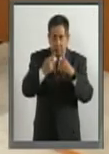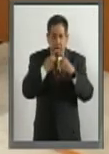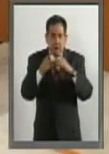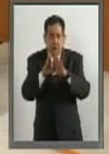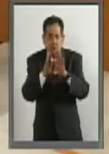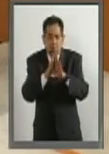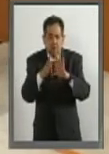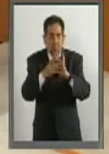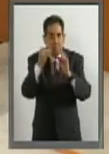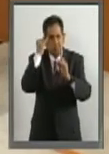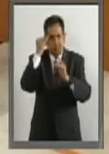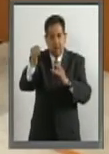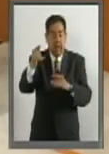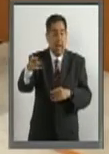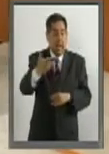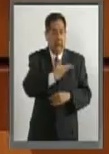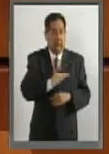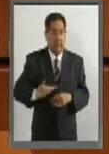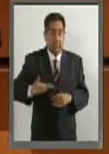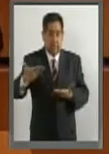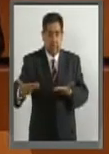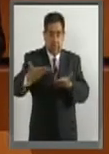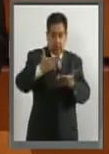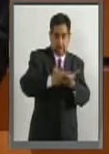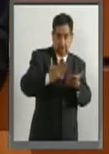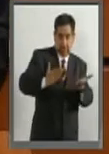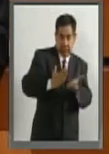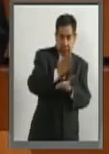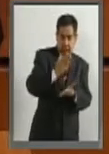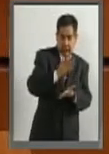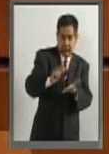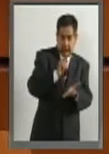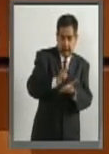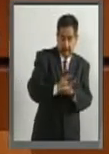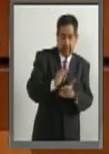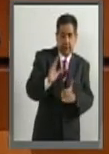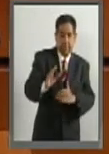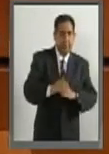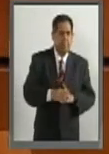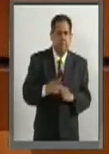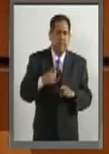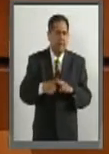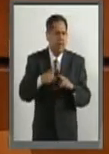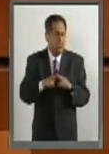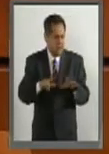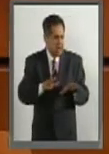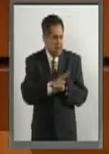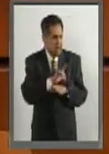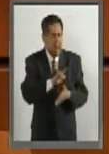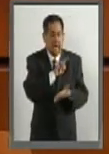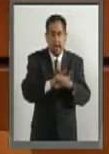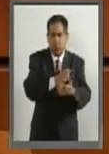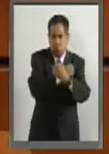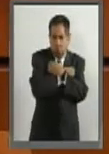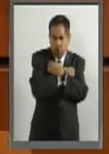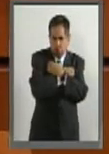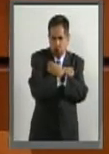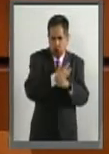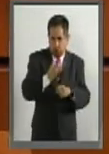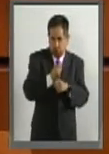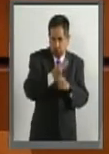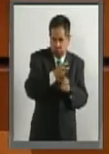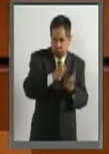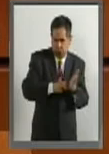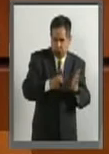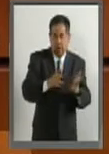la iniciativa preferente que presentó el titular del Poder Ejecutivo sobre diversas reformas a la Ley General de Educación, cuyo objetivo